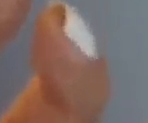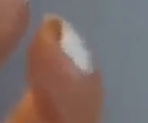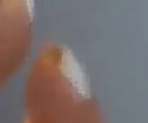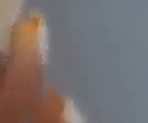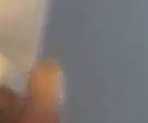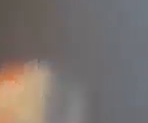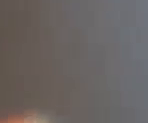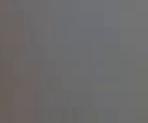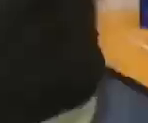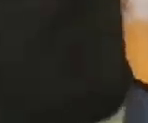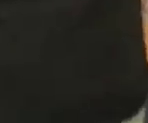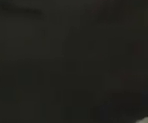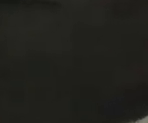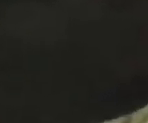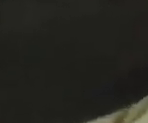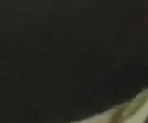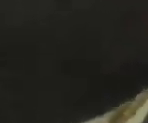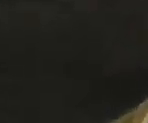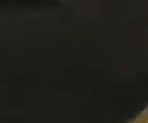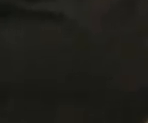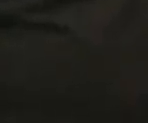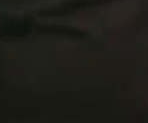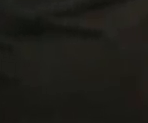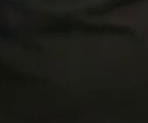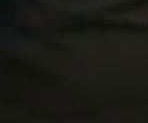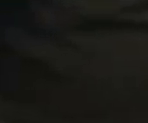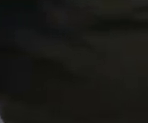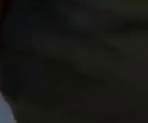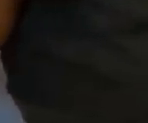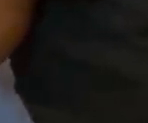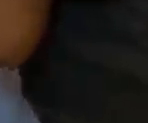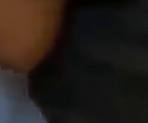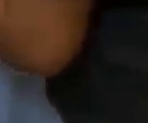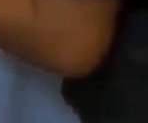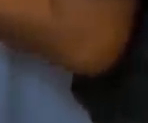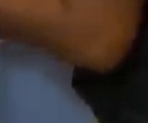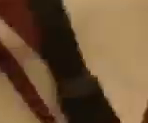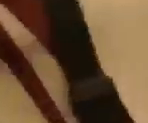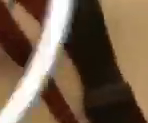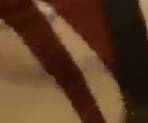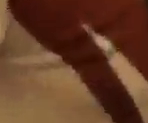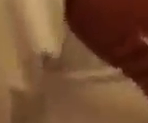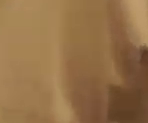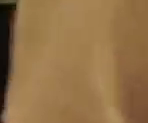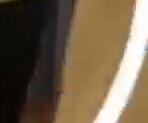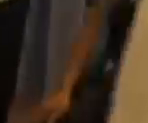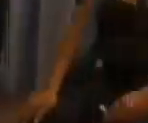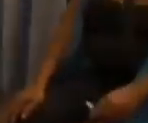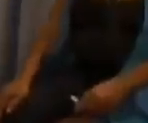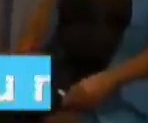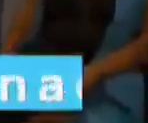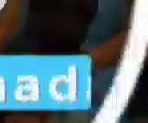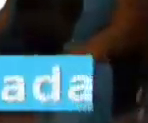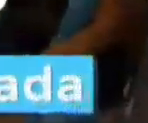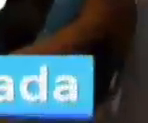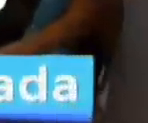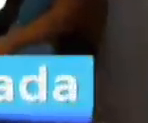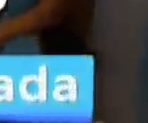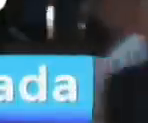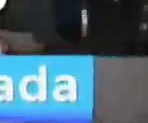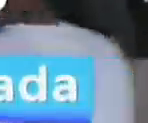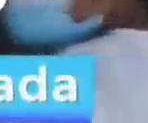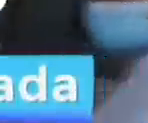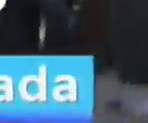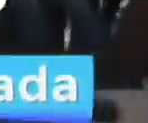Llegamos a la tercera ola del COVID con un alto porcentaje de la población inmunizada. El 15 de octubre alcanzaremos la meta